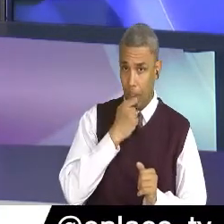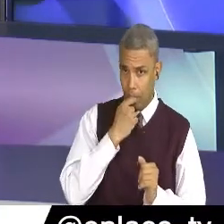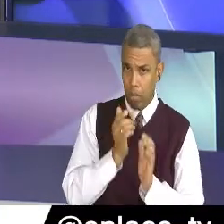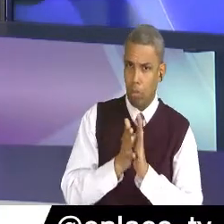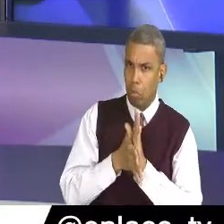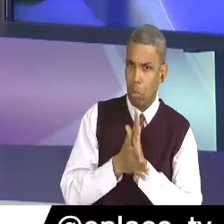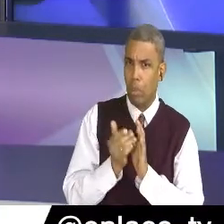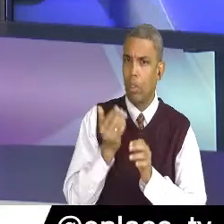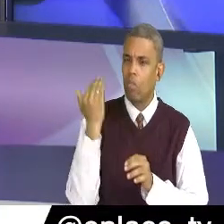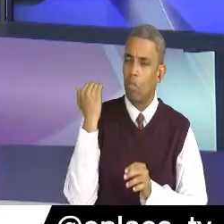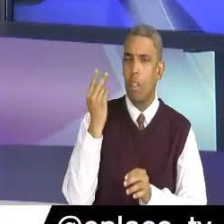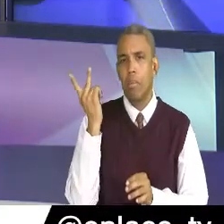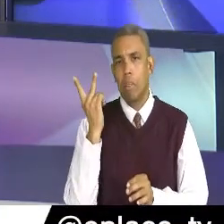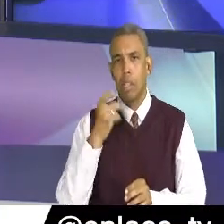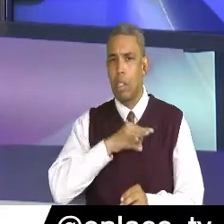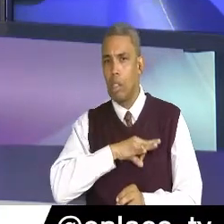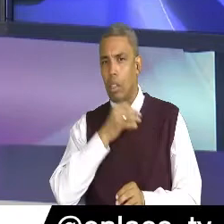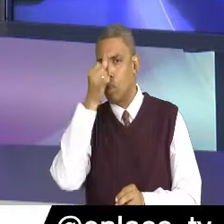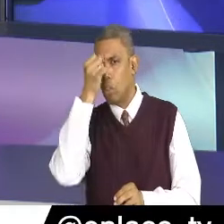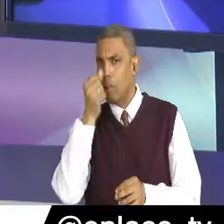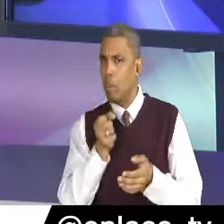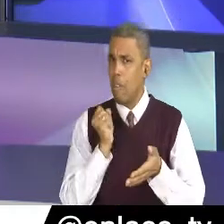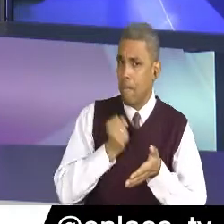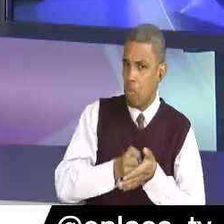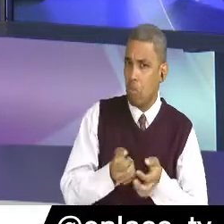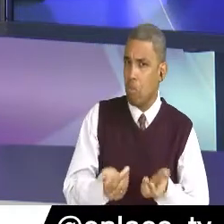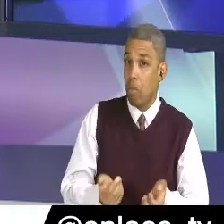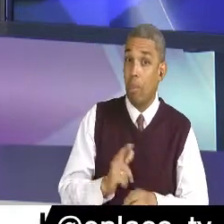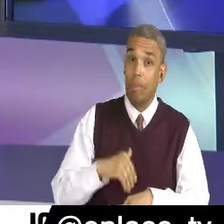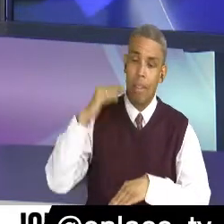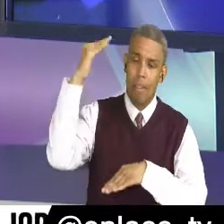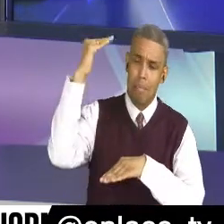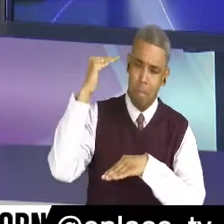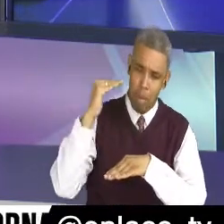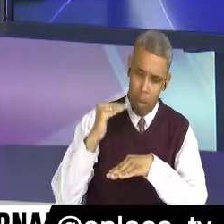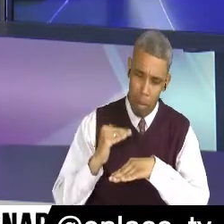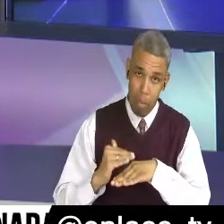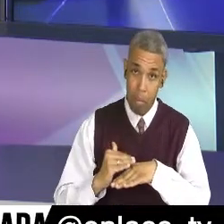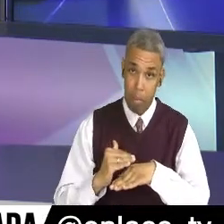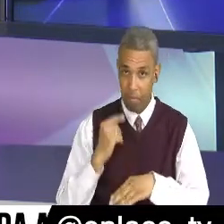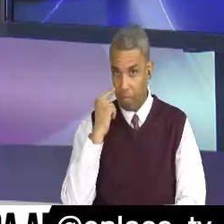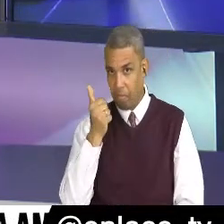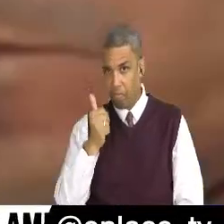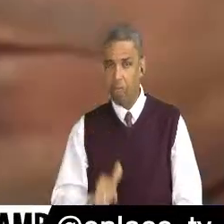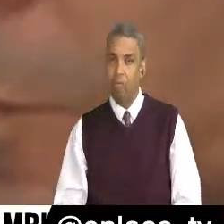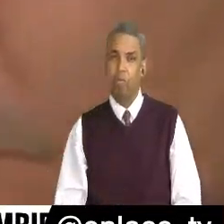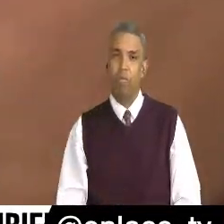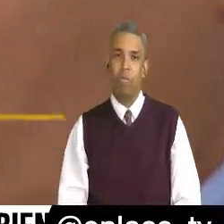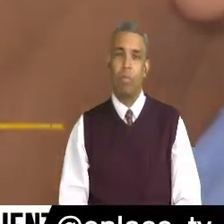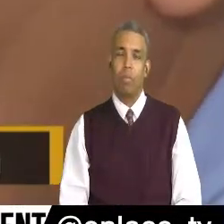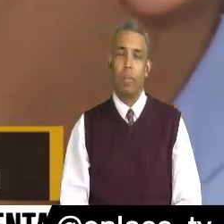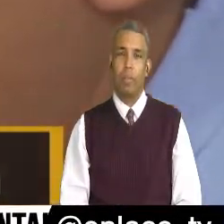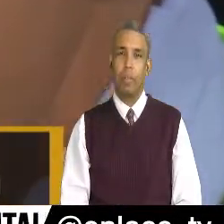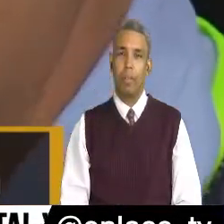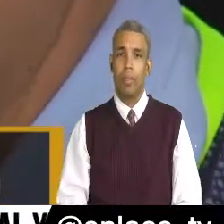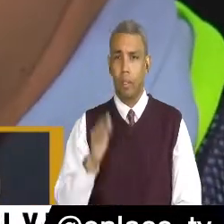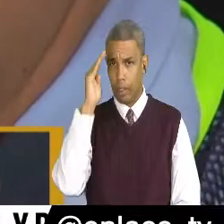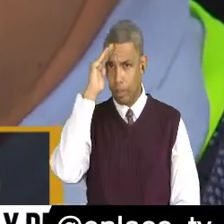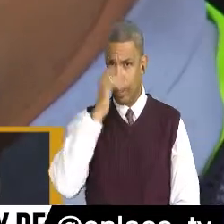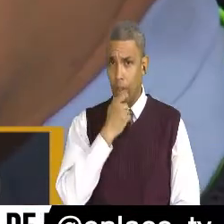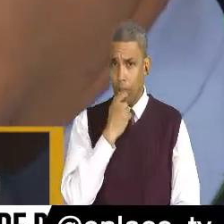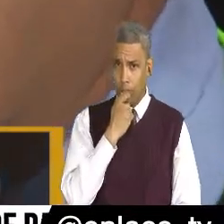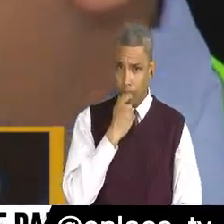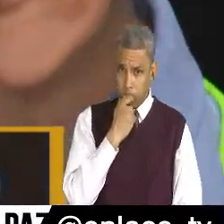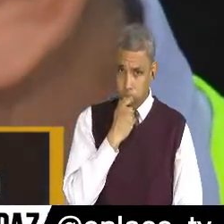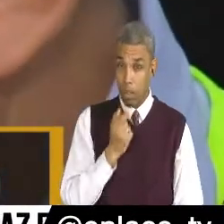de accidentalidad en Barranca Bermeja ante medidas restrictivas dictadas por el gobierno local. La Inspección de Tránsito y Transporte